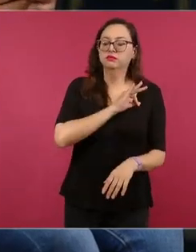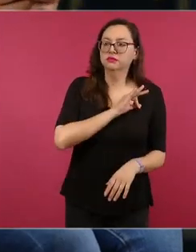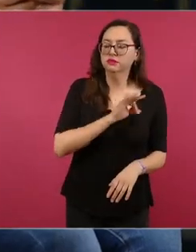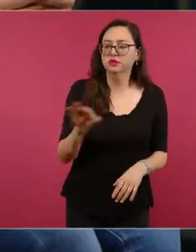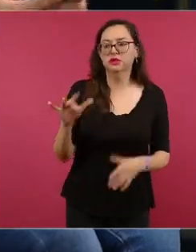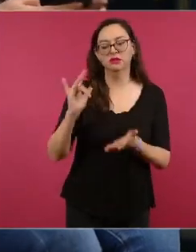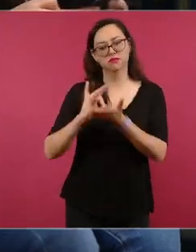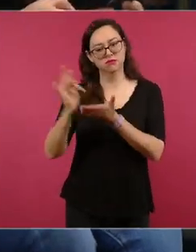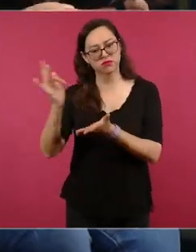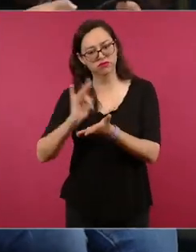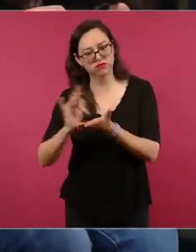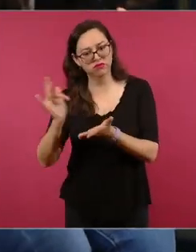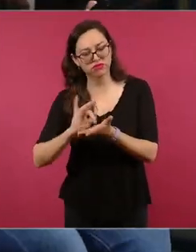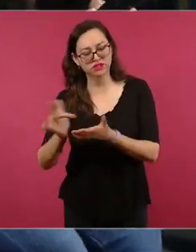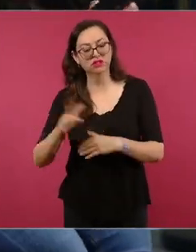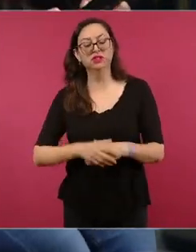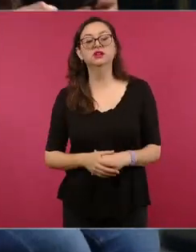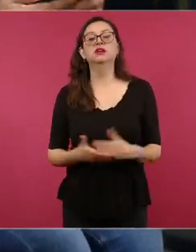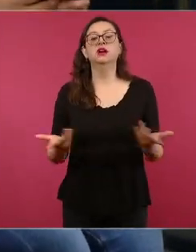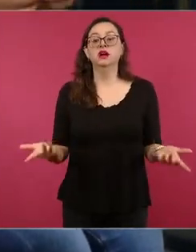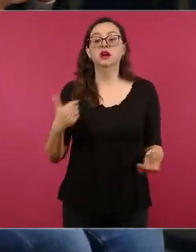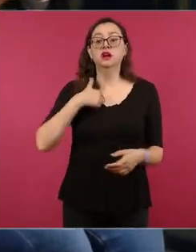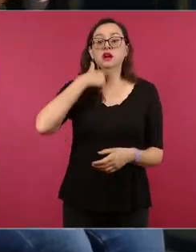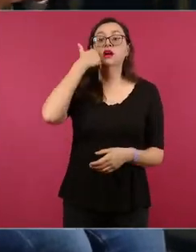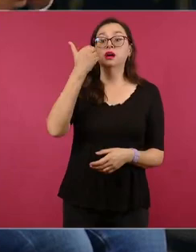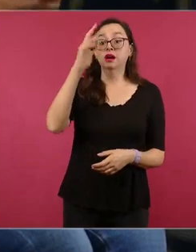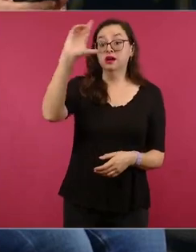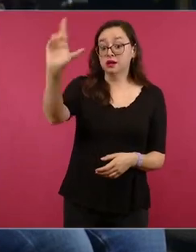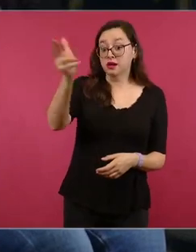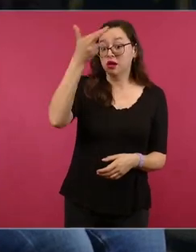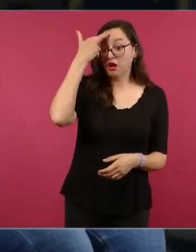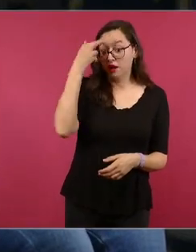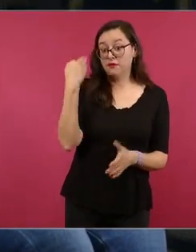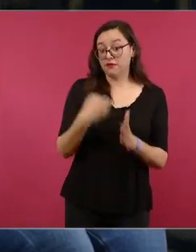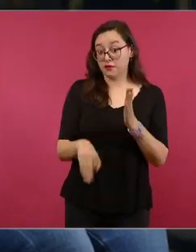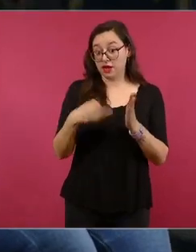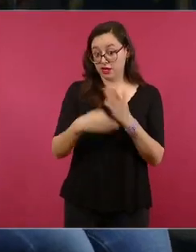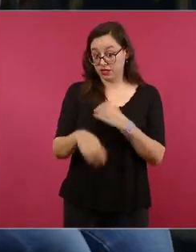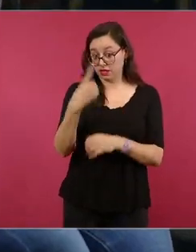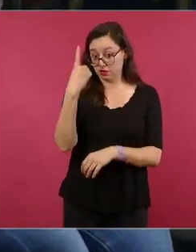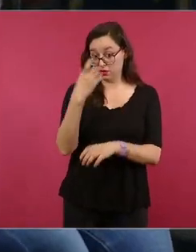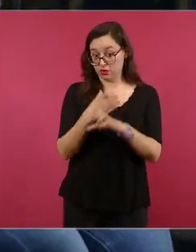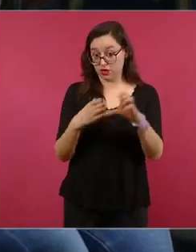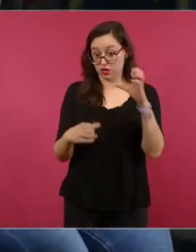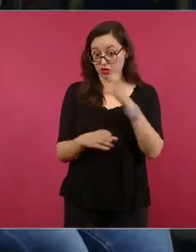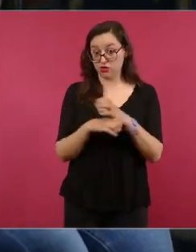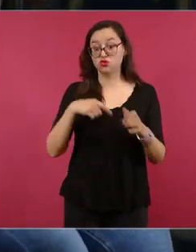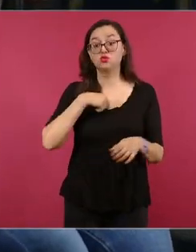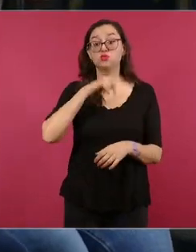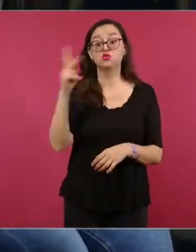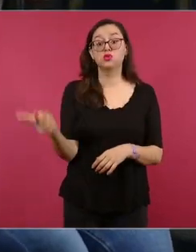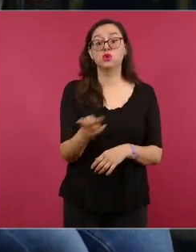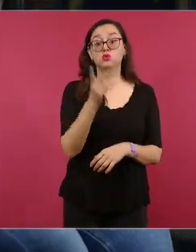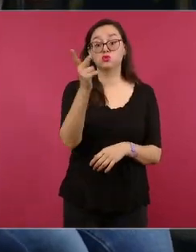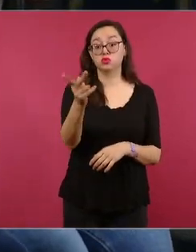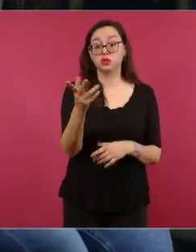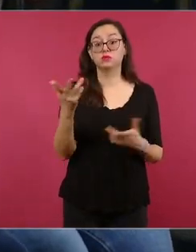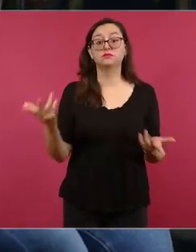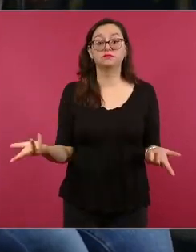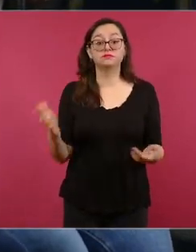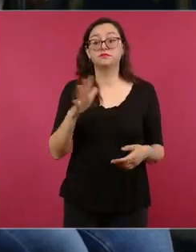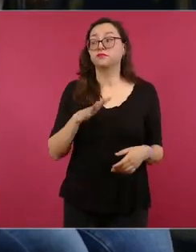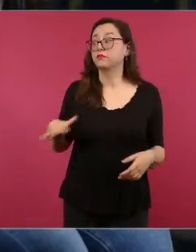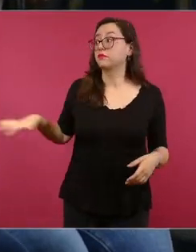Por lo antes expuesto, nuevamente, señor presidente, quiero recordarle que tenemos un pendiente. una solicitud de una vasta porción de la ciudadanía para emitir